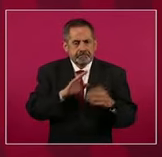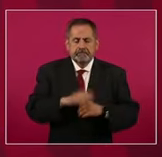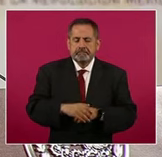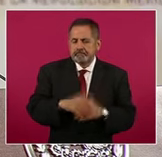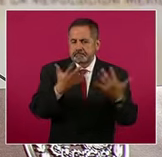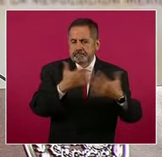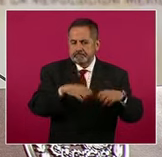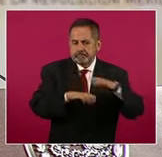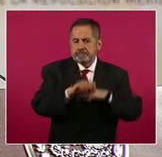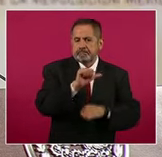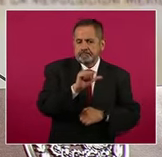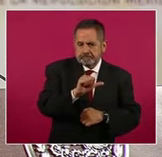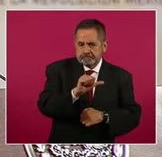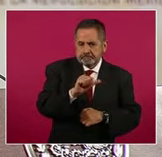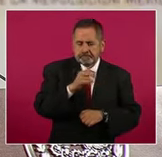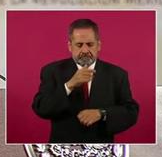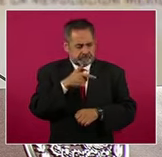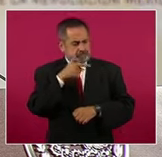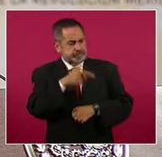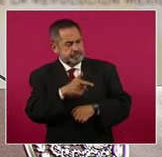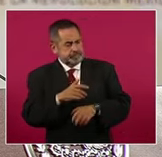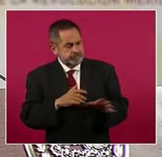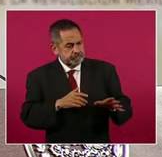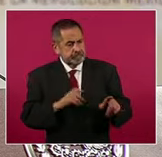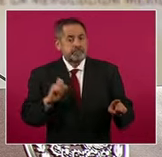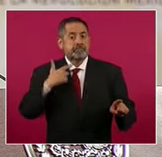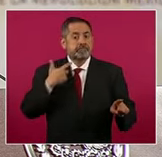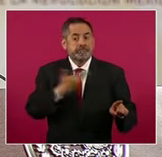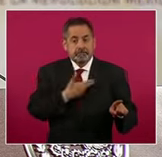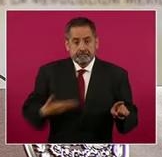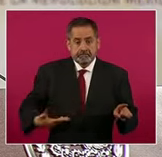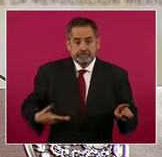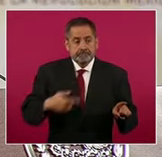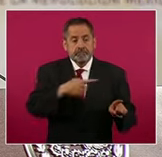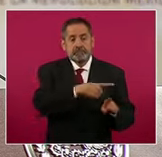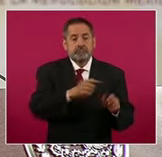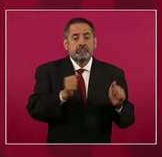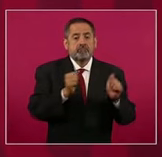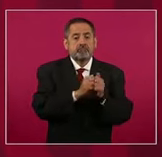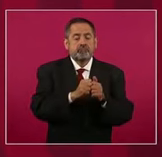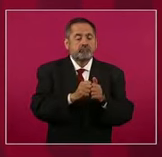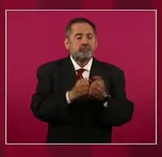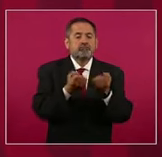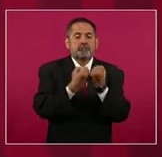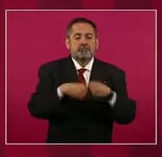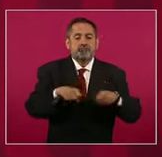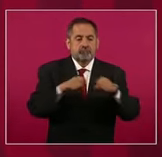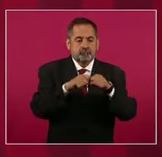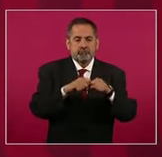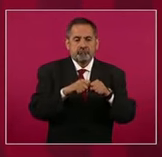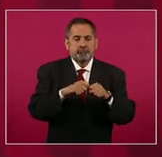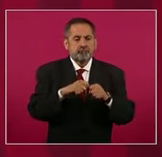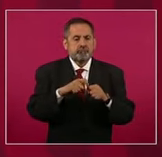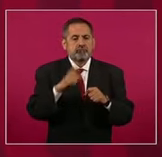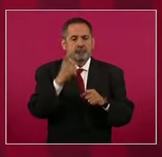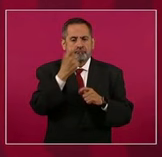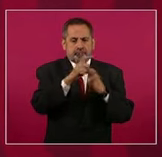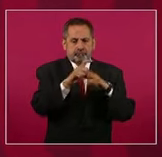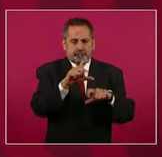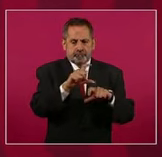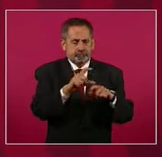A, se advirtió que el exmandatario comparte la calidad de accionista con